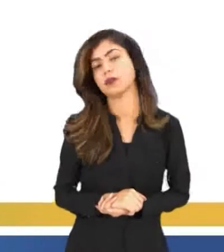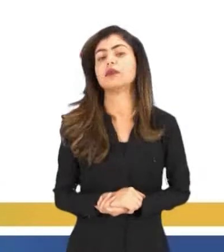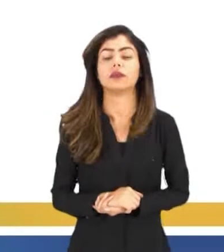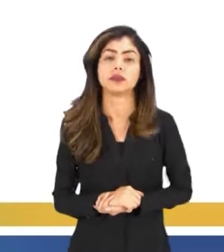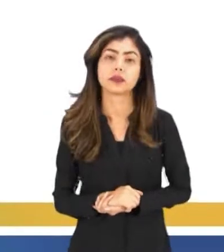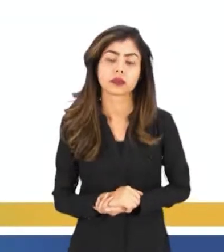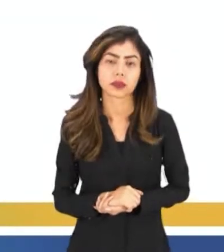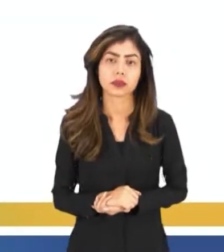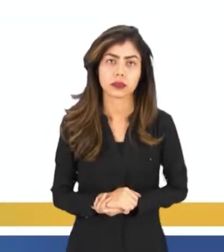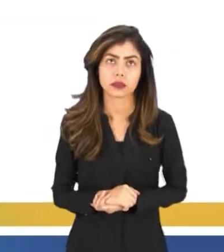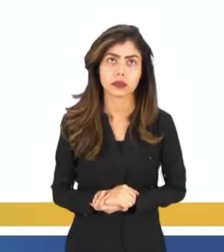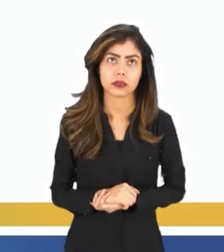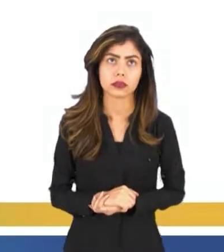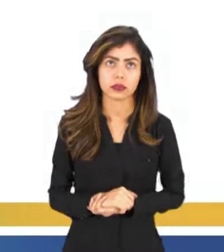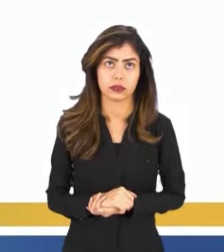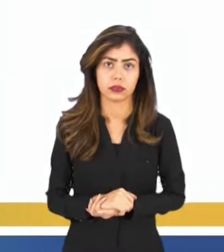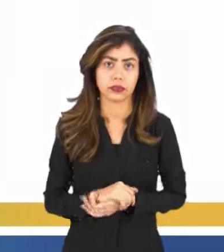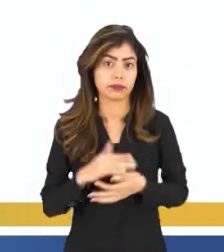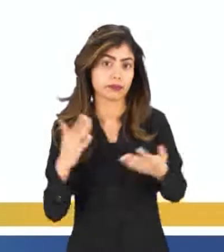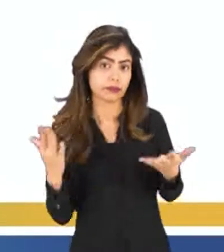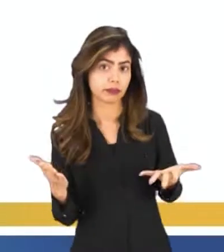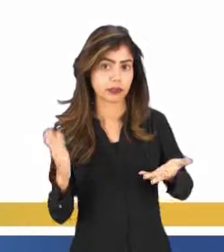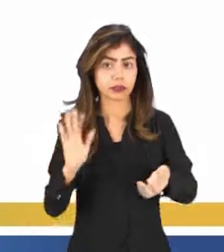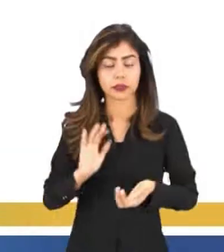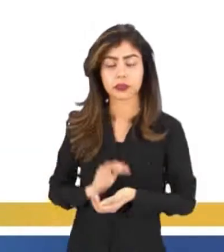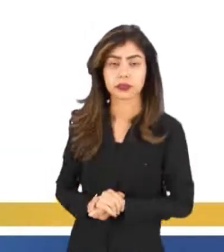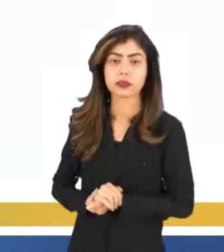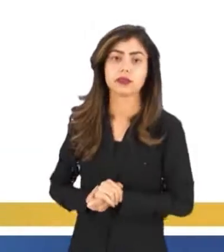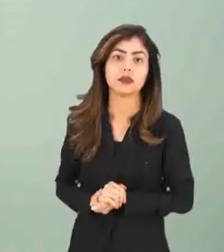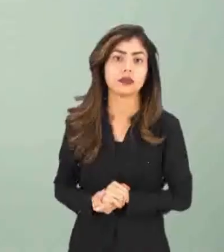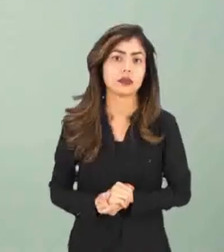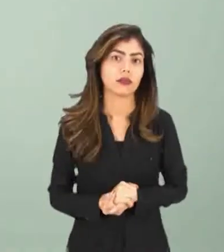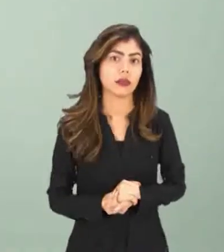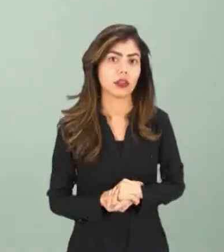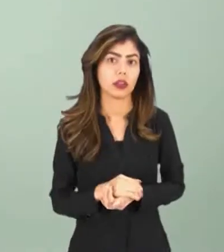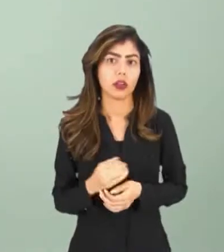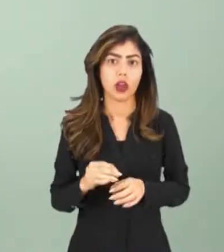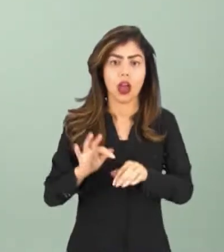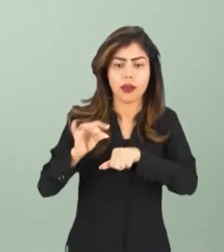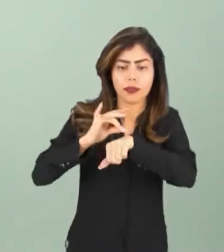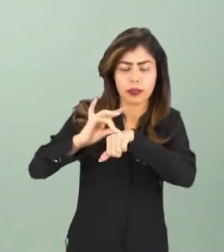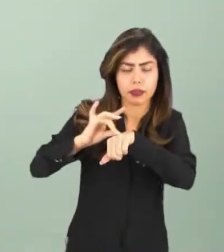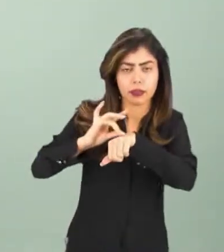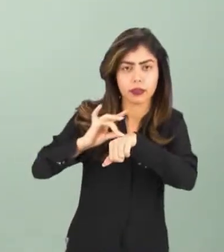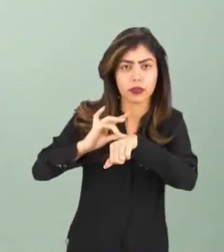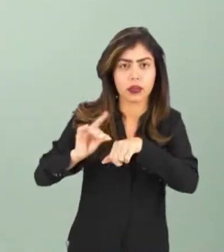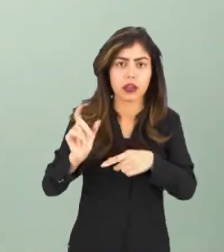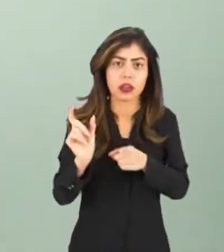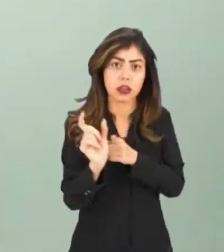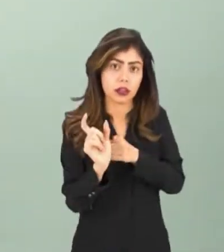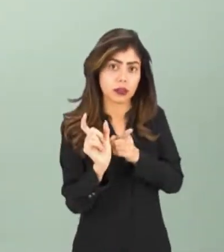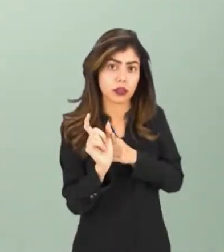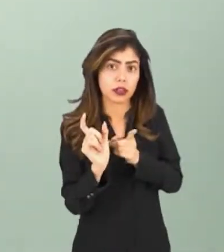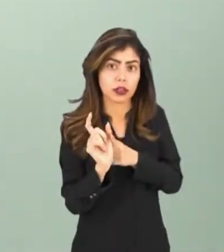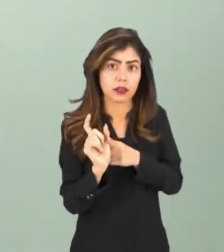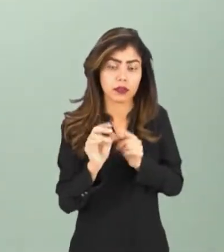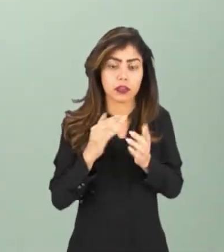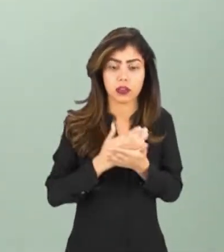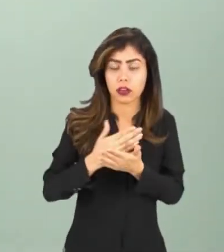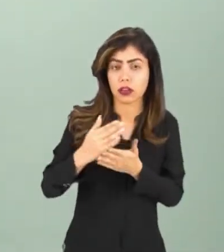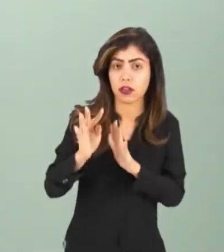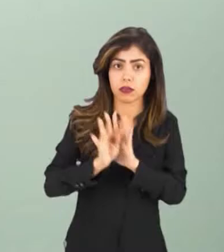ríos quinto y está un negrito las formas introducción